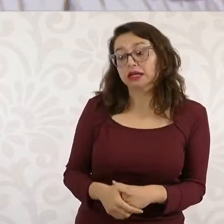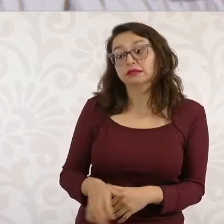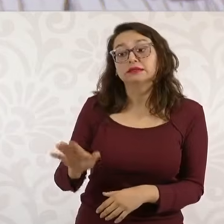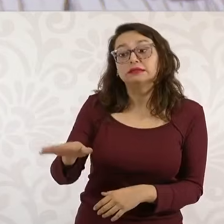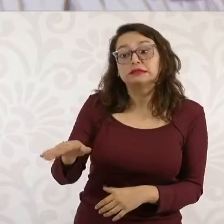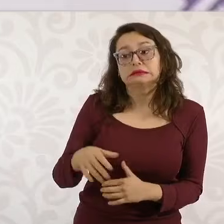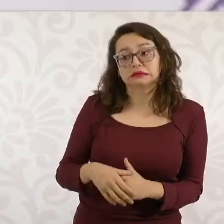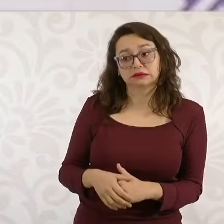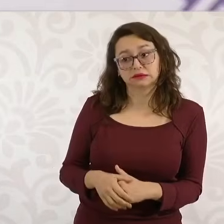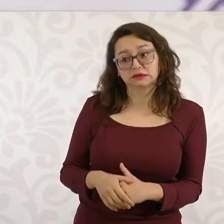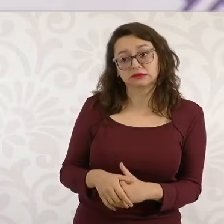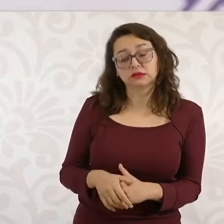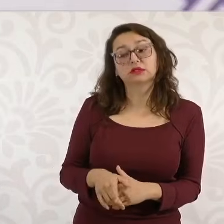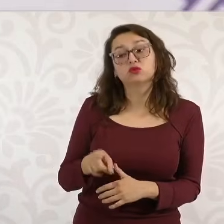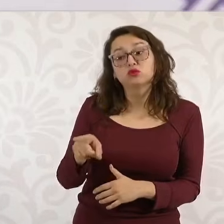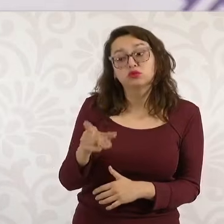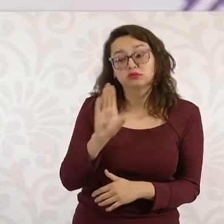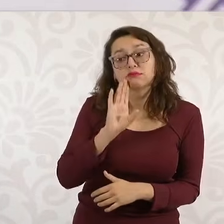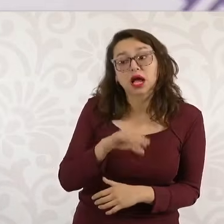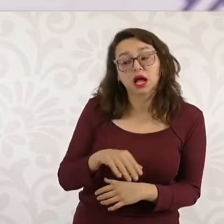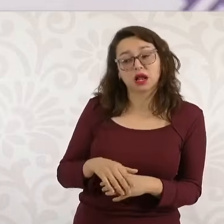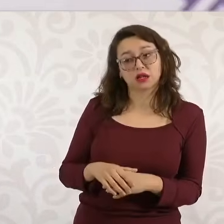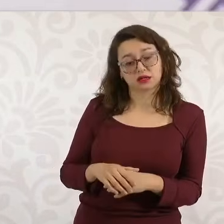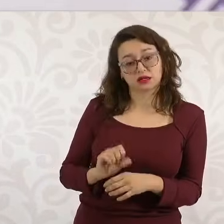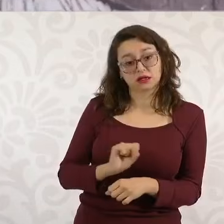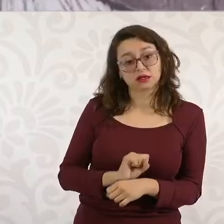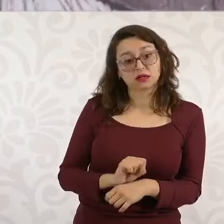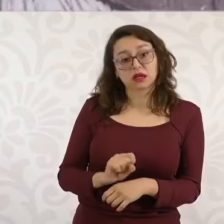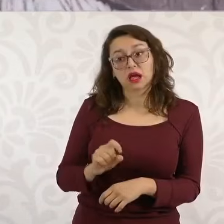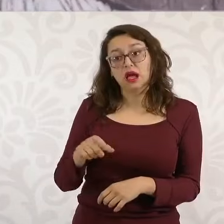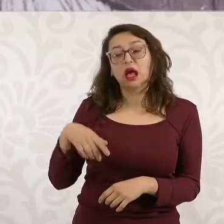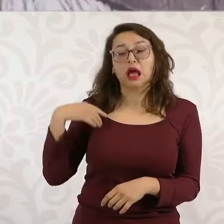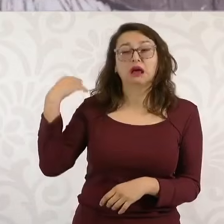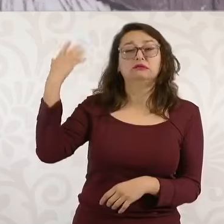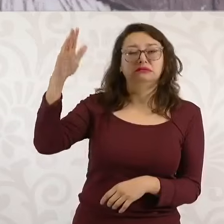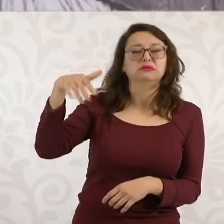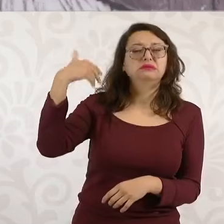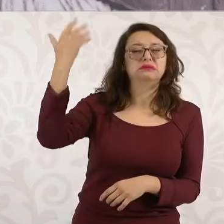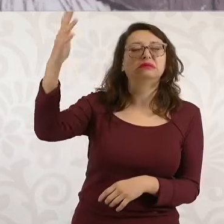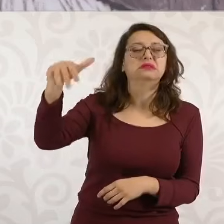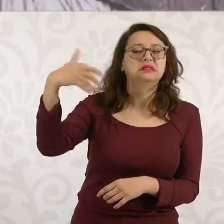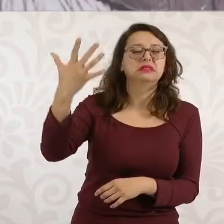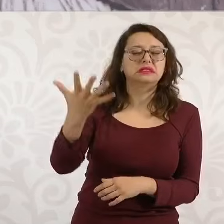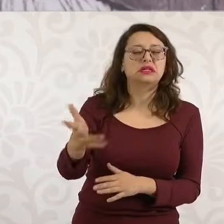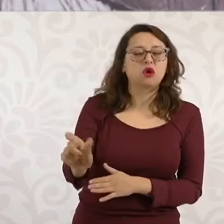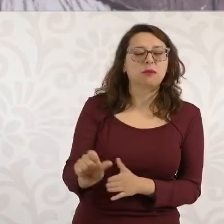un recurso de procedencia ilícita, ay, ya por ahí dentro de 5 meses te voy a decir que